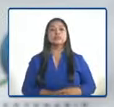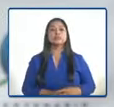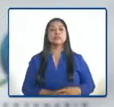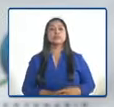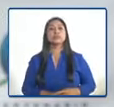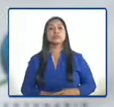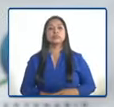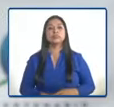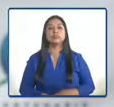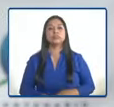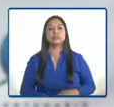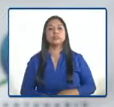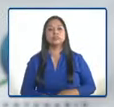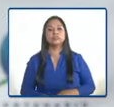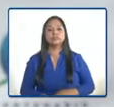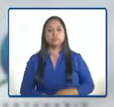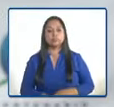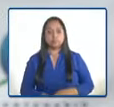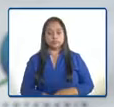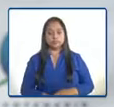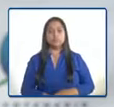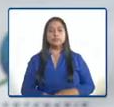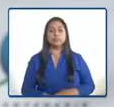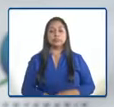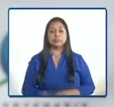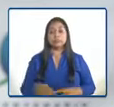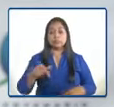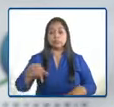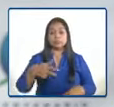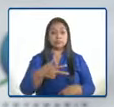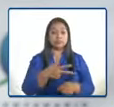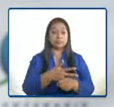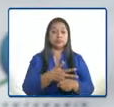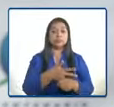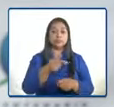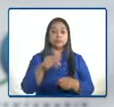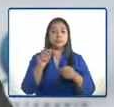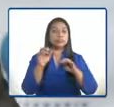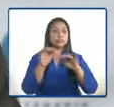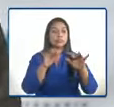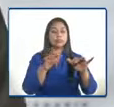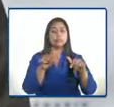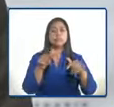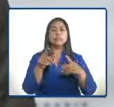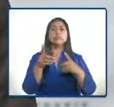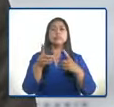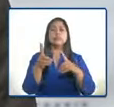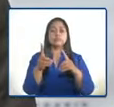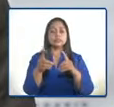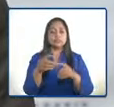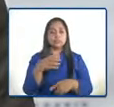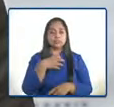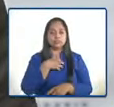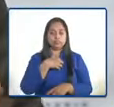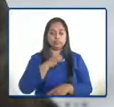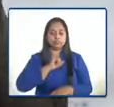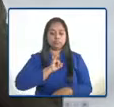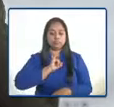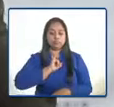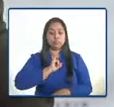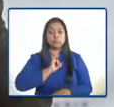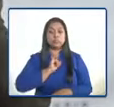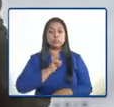momento. Vamos a hablar, para el Instituto Guatemalteco de Migración, hoy vamos a hablar de los documentos de identidad de personal de